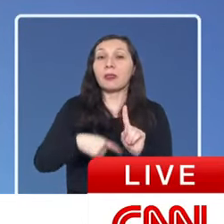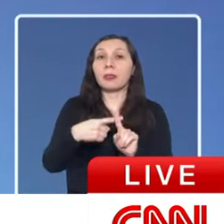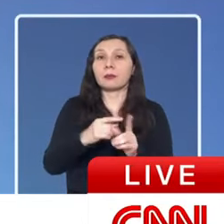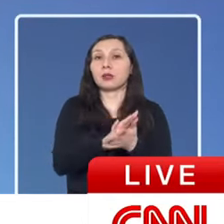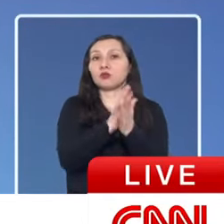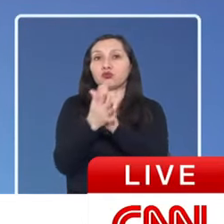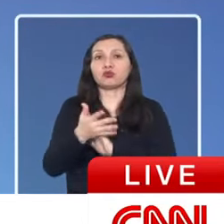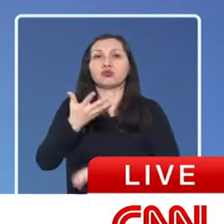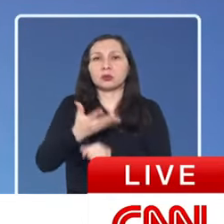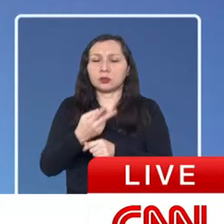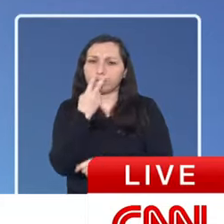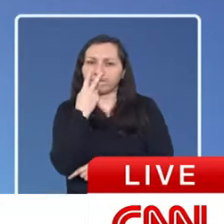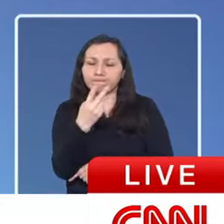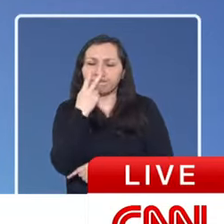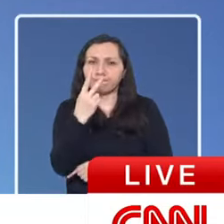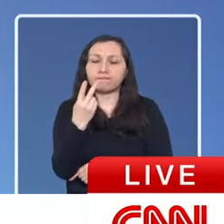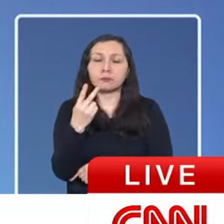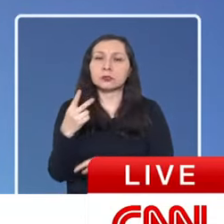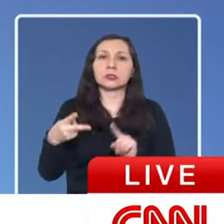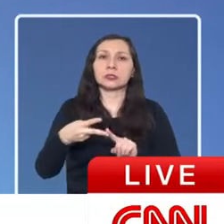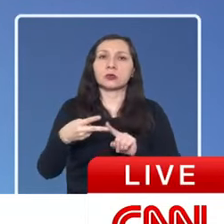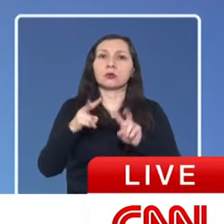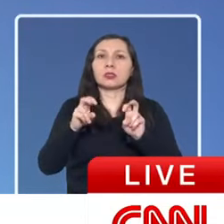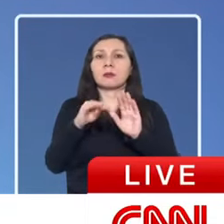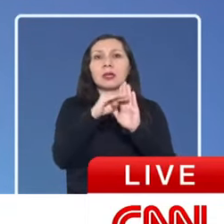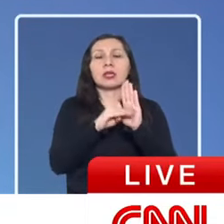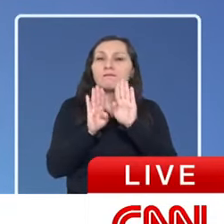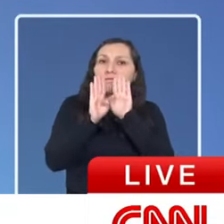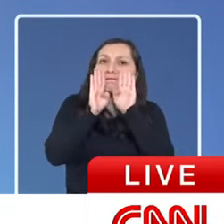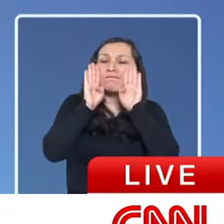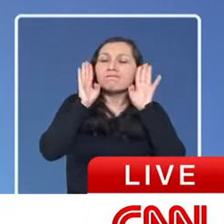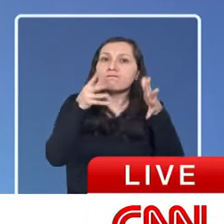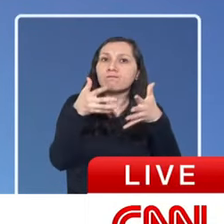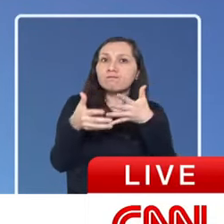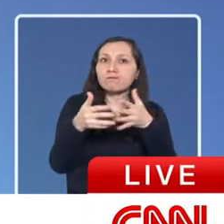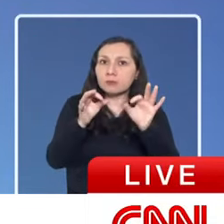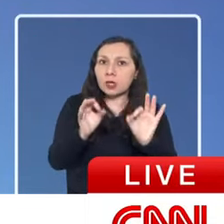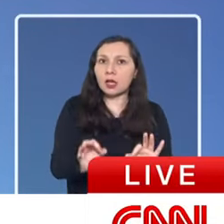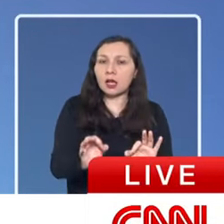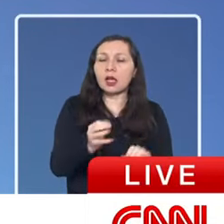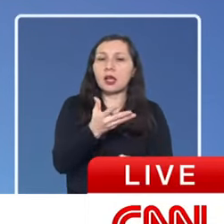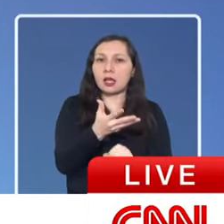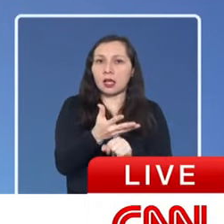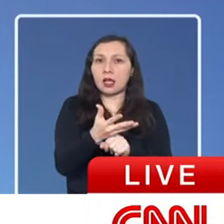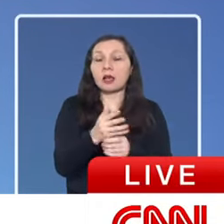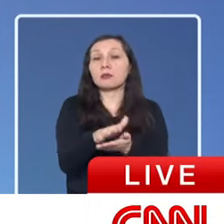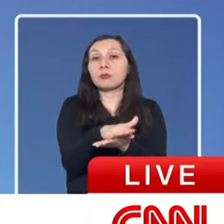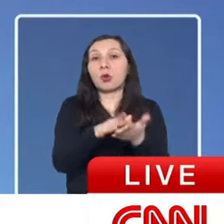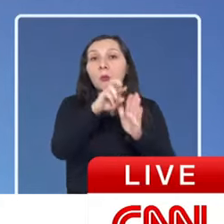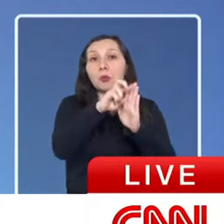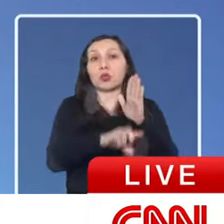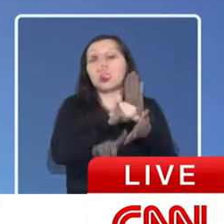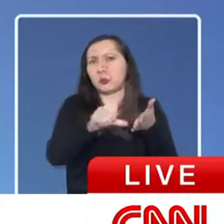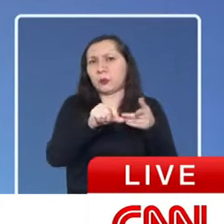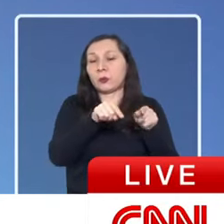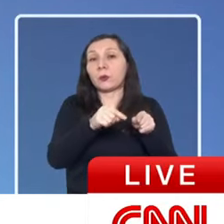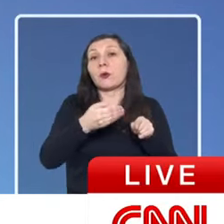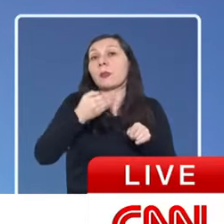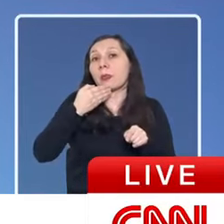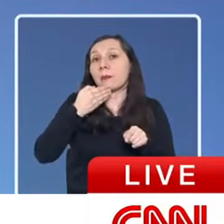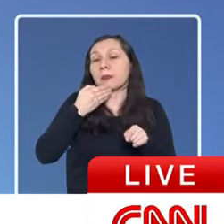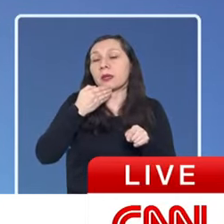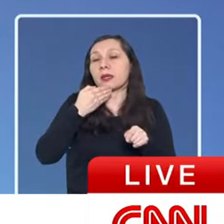lo que tenemos contemplado, en segundo lugar, en la agenda de probidad, ¿no? Que está ahí radicada, por ejemplo, el proyecto de ley de lobby, pero